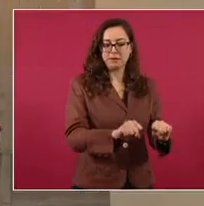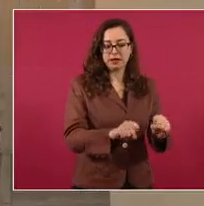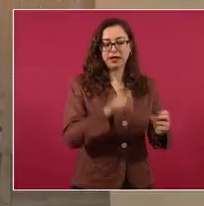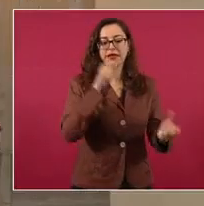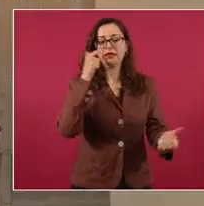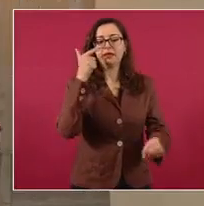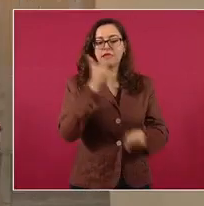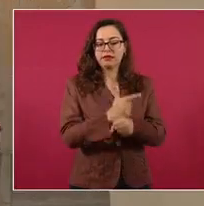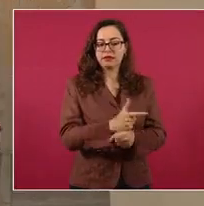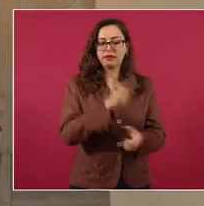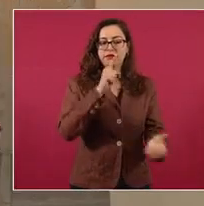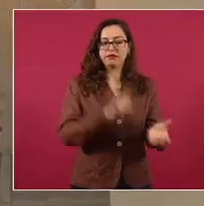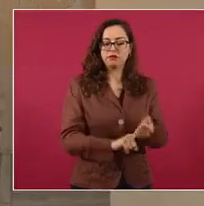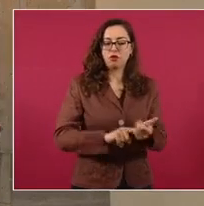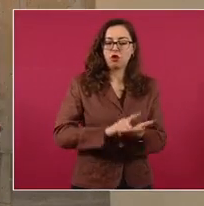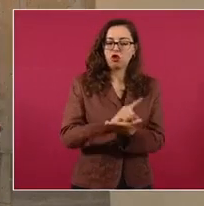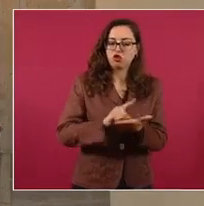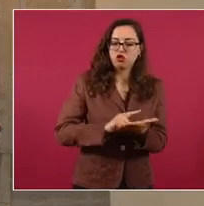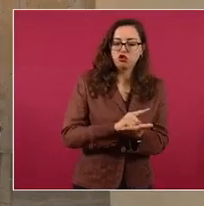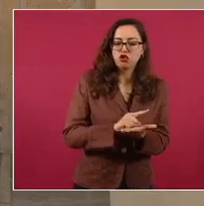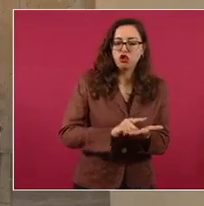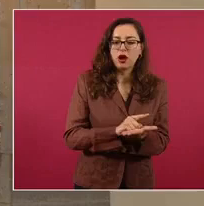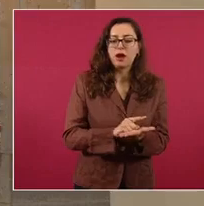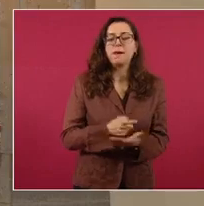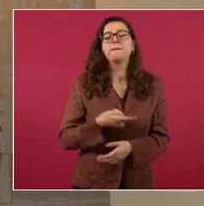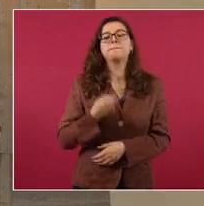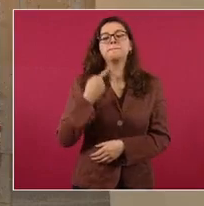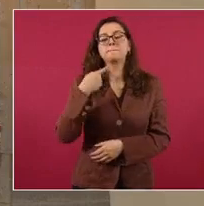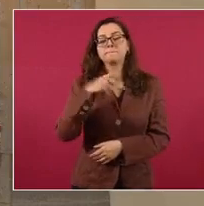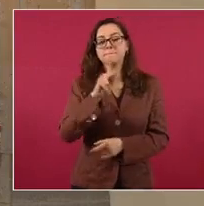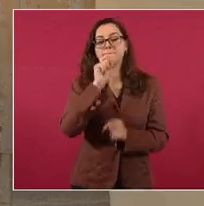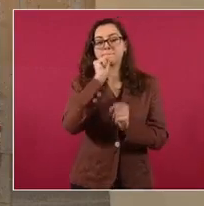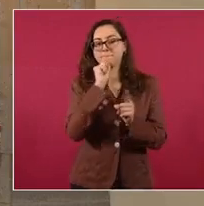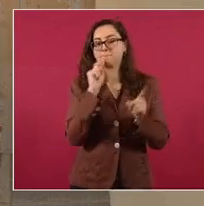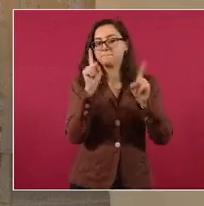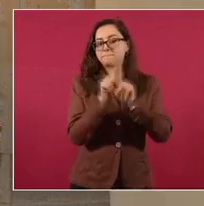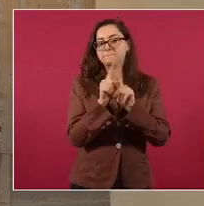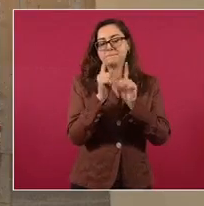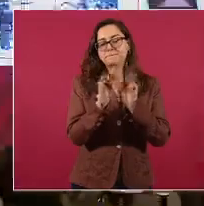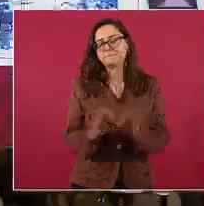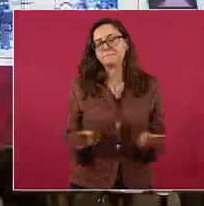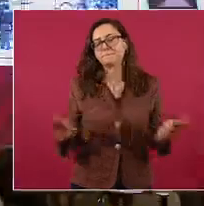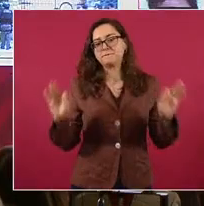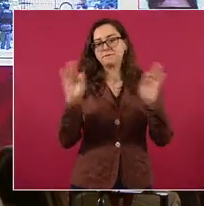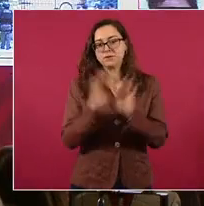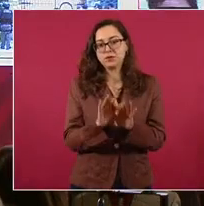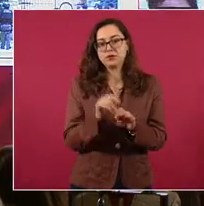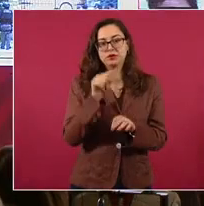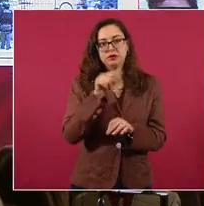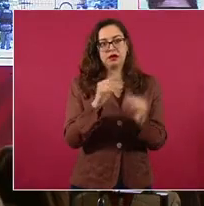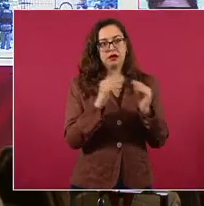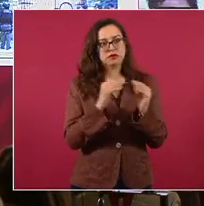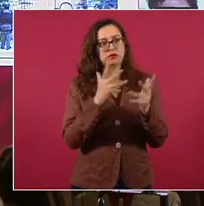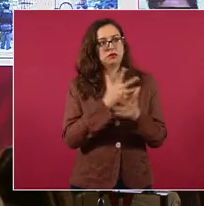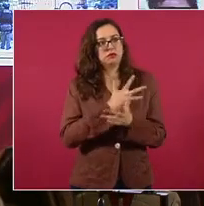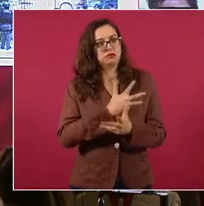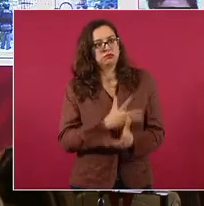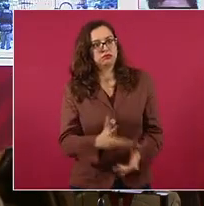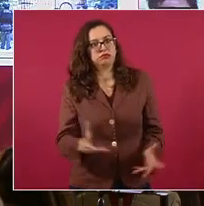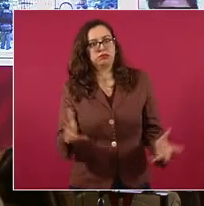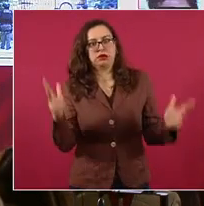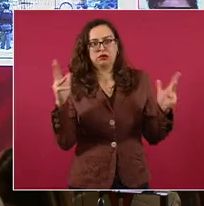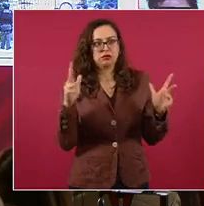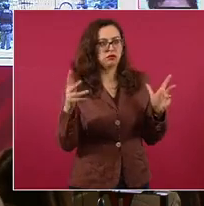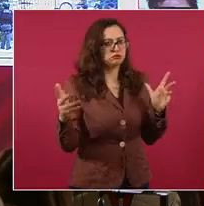droga, pero lo relevante es también el tamaño, la dimensión, las características de los inmuebles, donde se